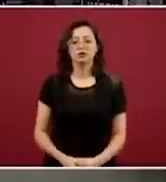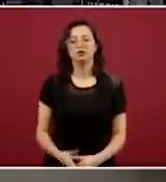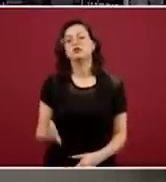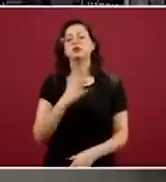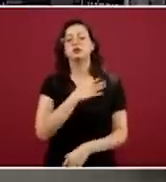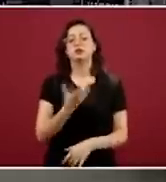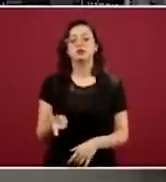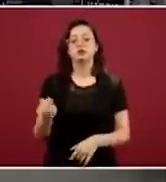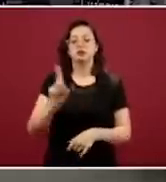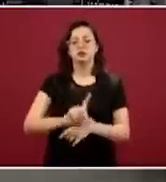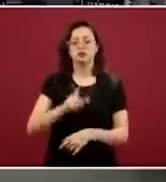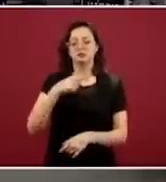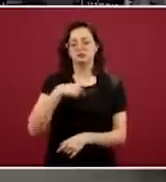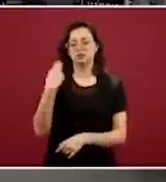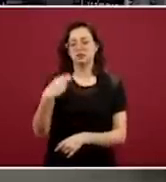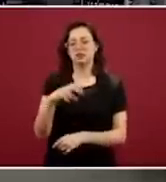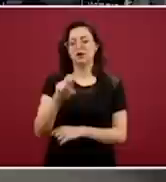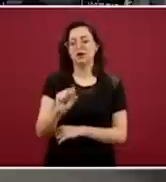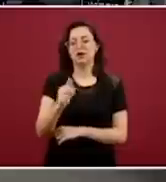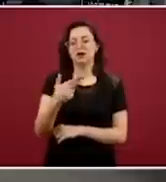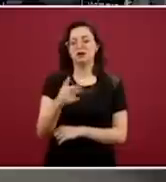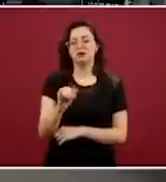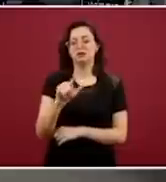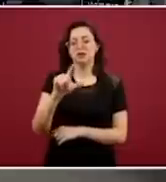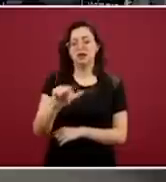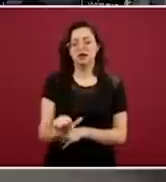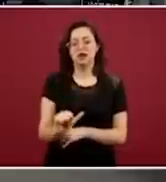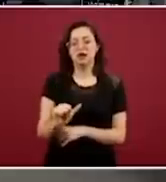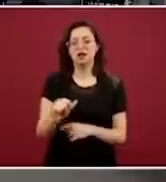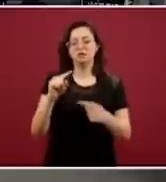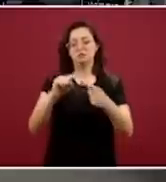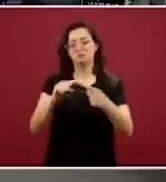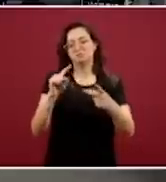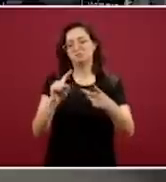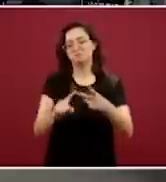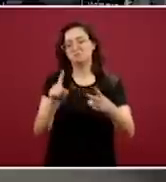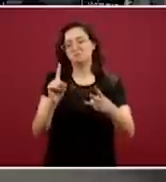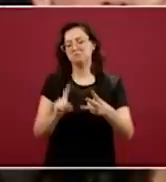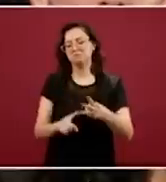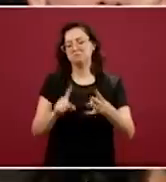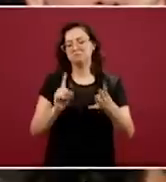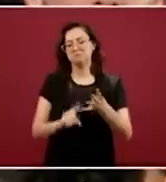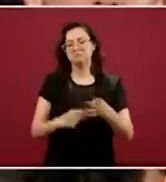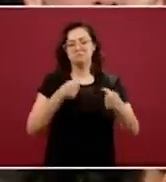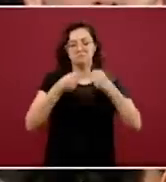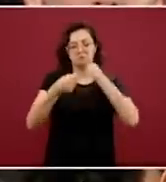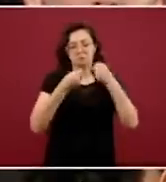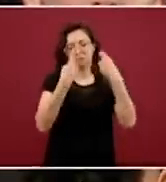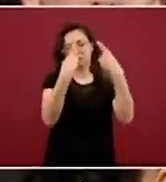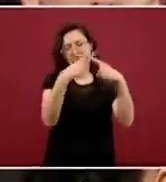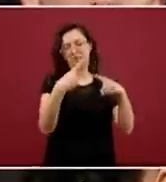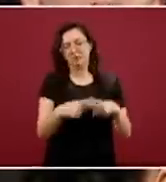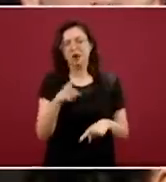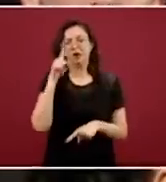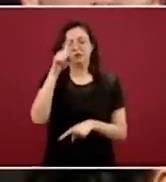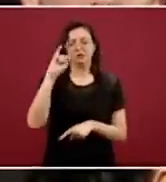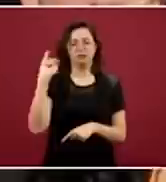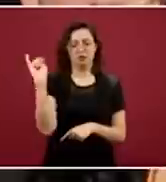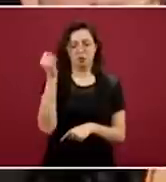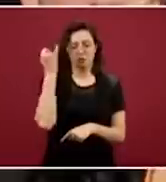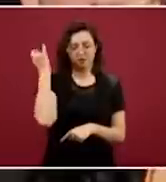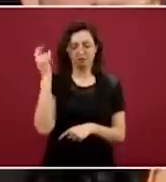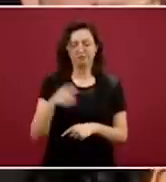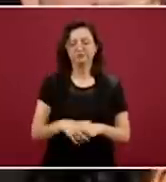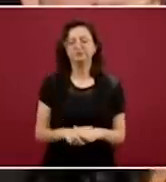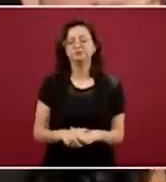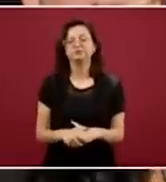Buenos días, Shaila Rosagel, corresponsal de Grupo Gili, El Imparcial de Sonora, La Crónica de Mexicali y Frontera de Tijuana. Ahorita dijo